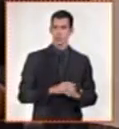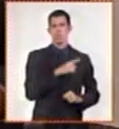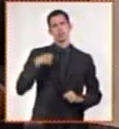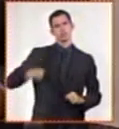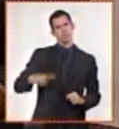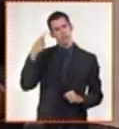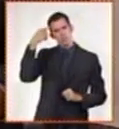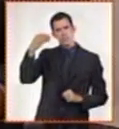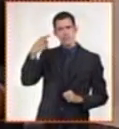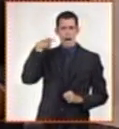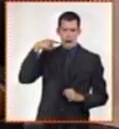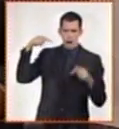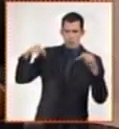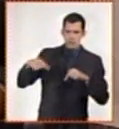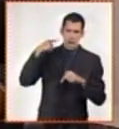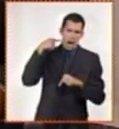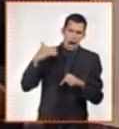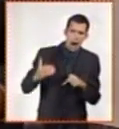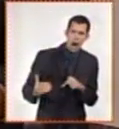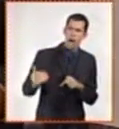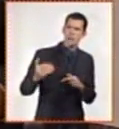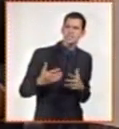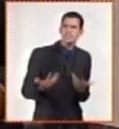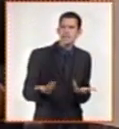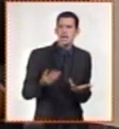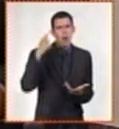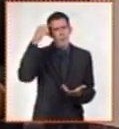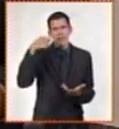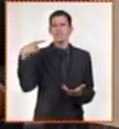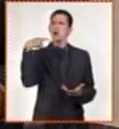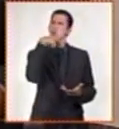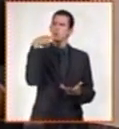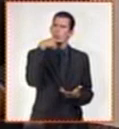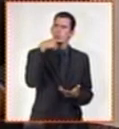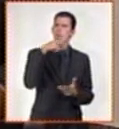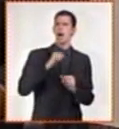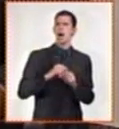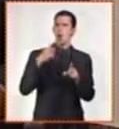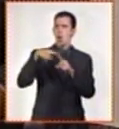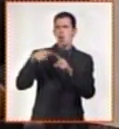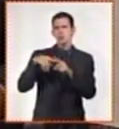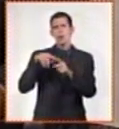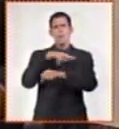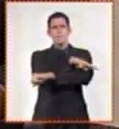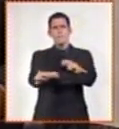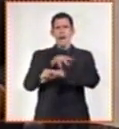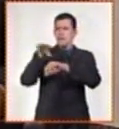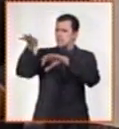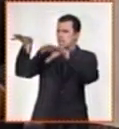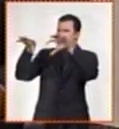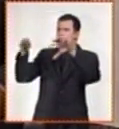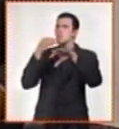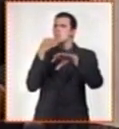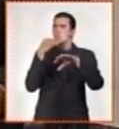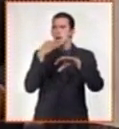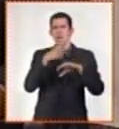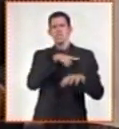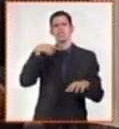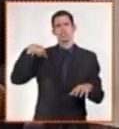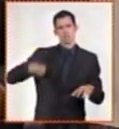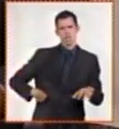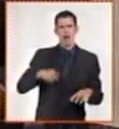a favor de su recuperación económica. Y quería destacar que la cooperación entre China y la